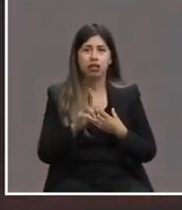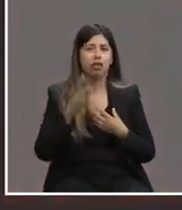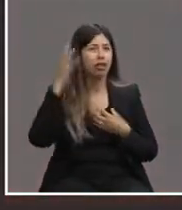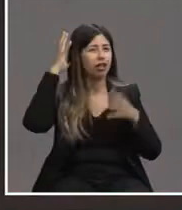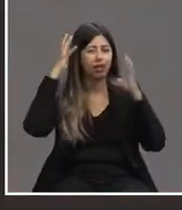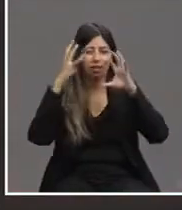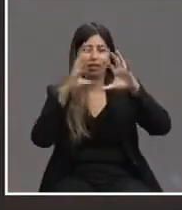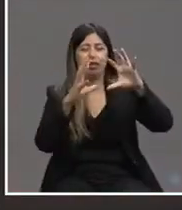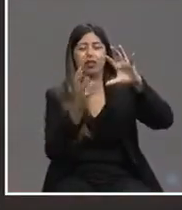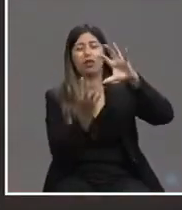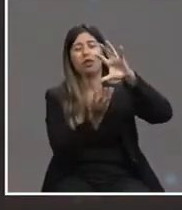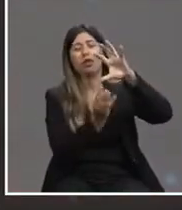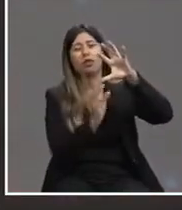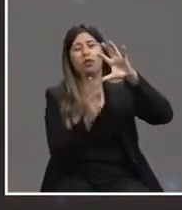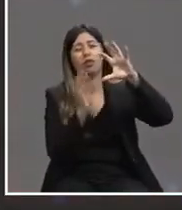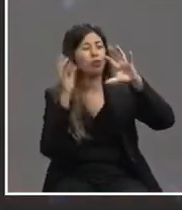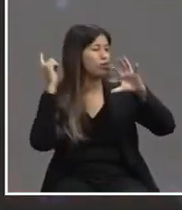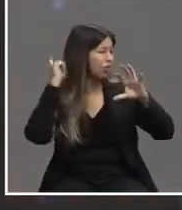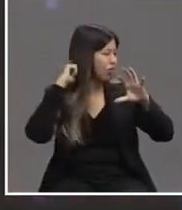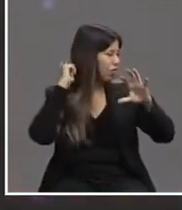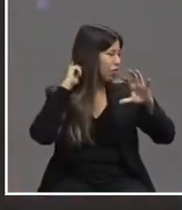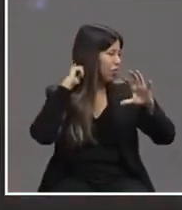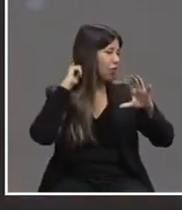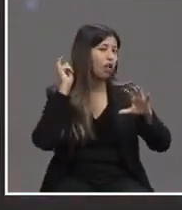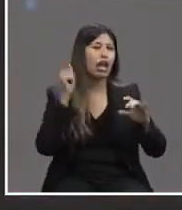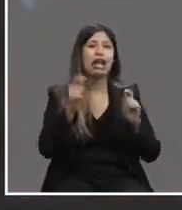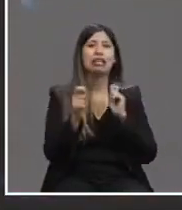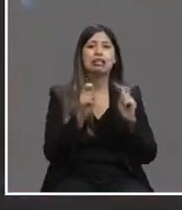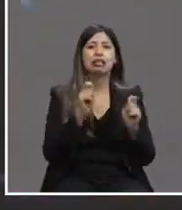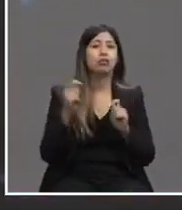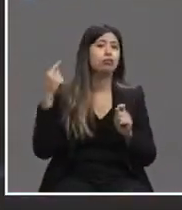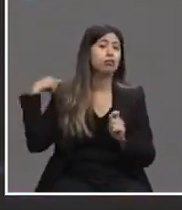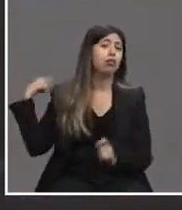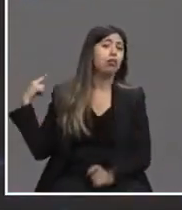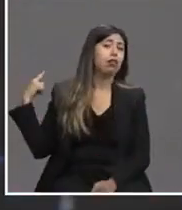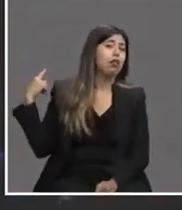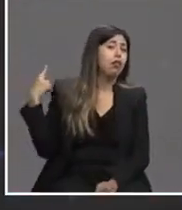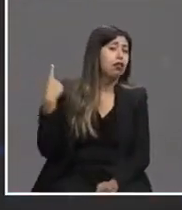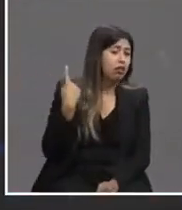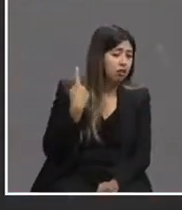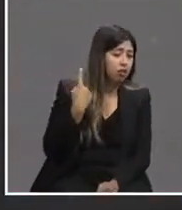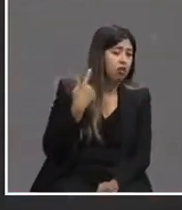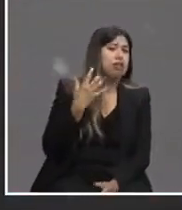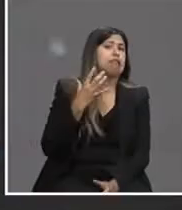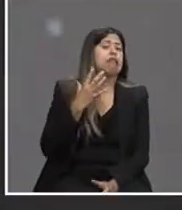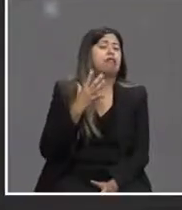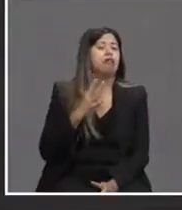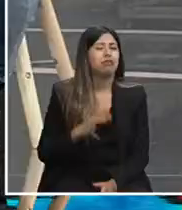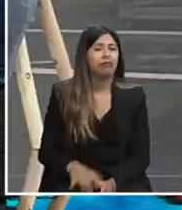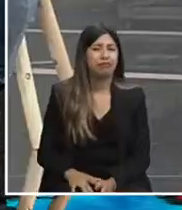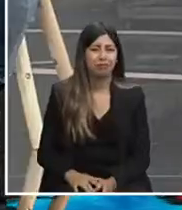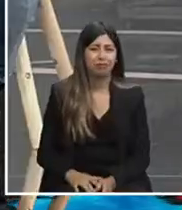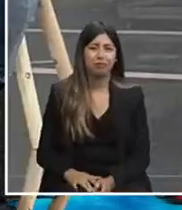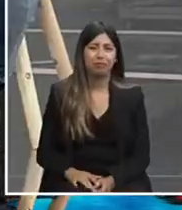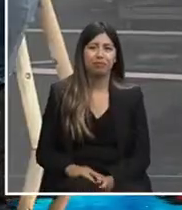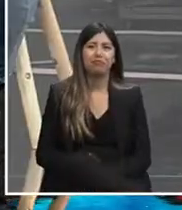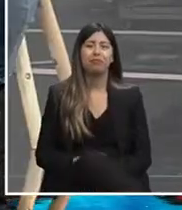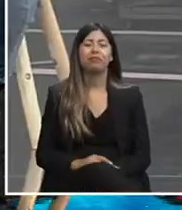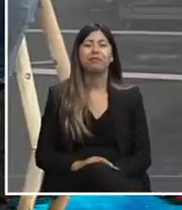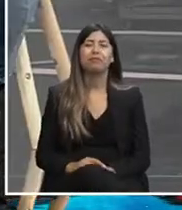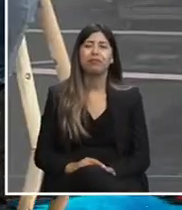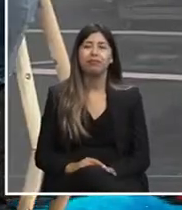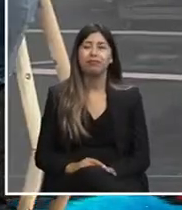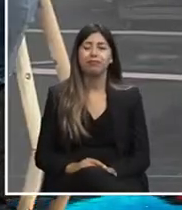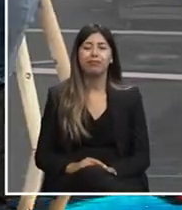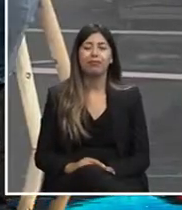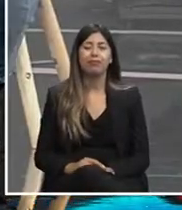nuca, que es donde uno percibe el riesgo. O sea, si alguien se te acerca a la nuca, puede que no te vaya bien, digamos. Y que, por otro